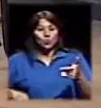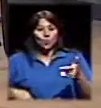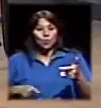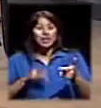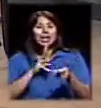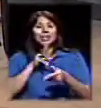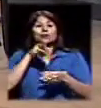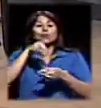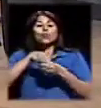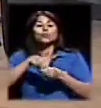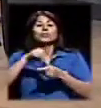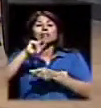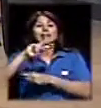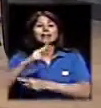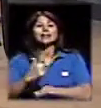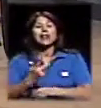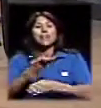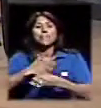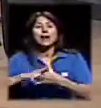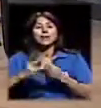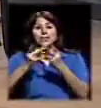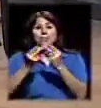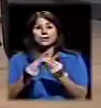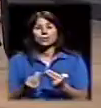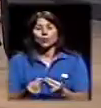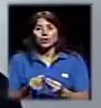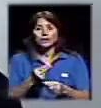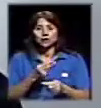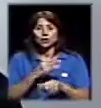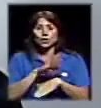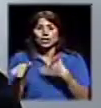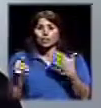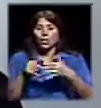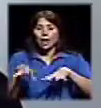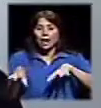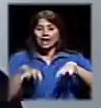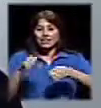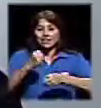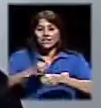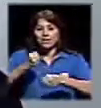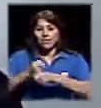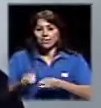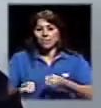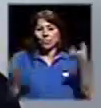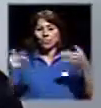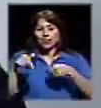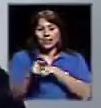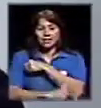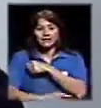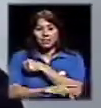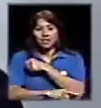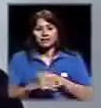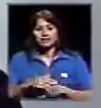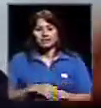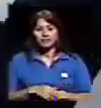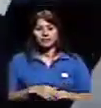de la República, de toda la actividad pública de este país. La